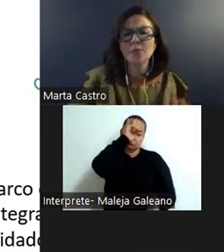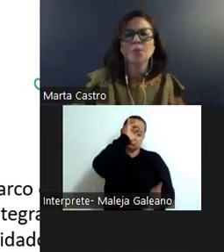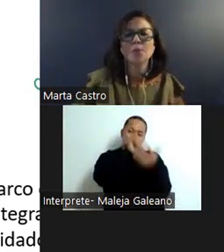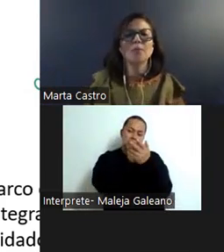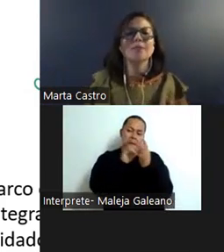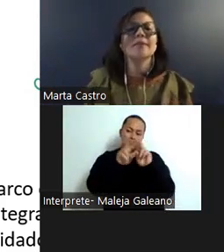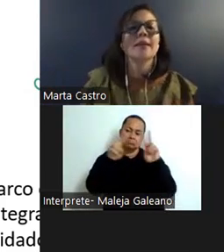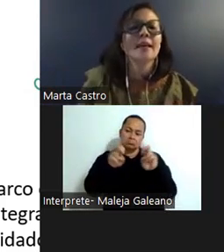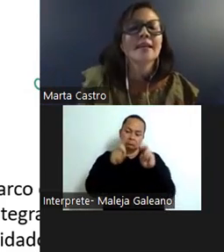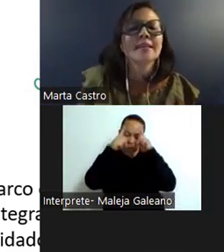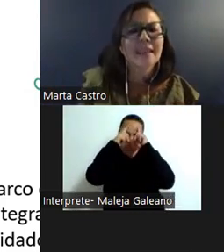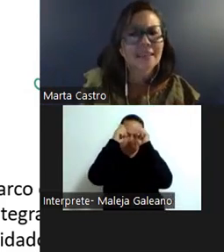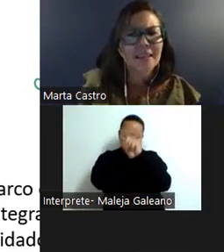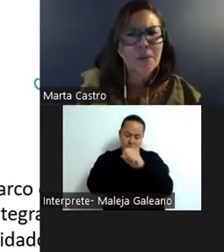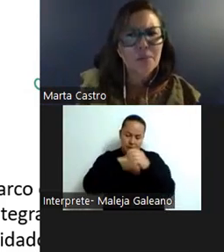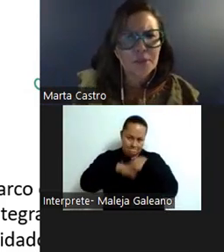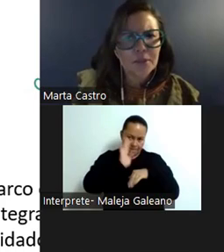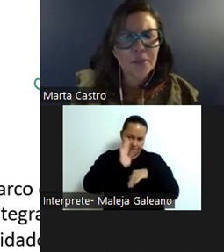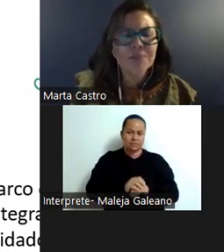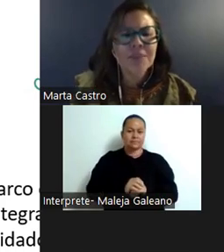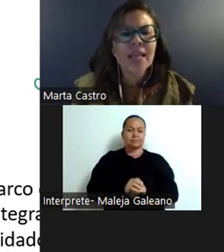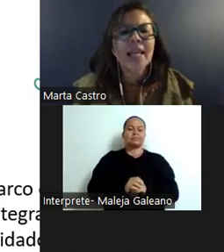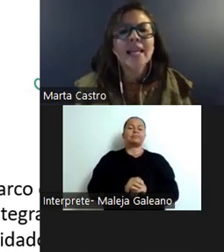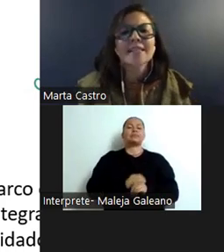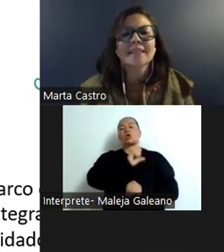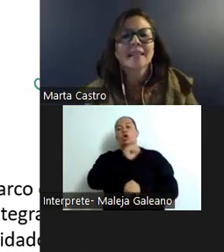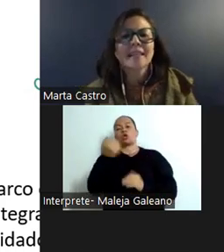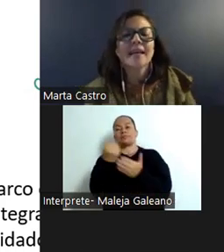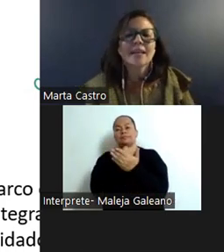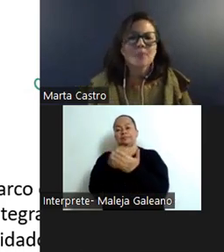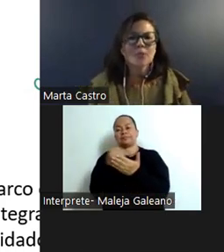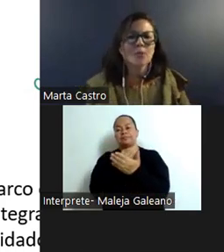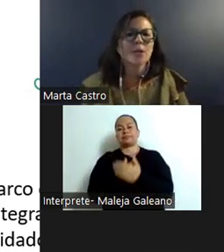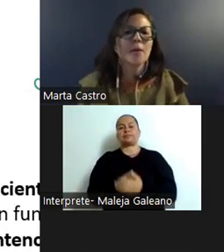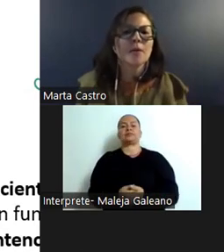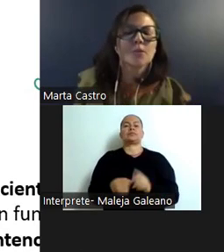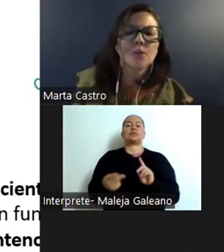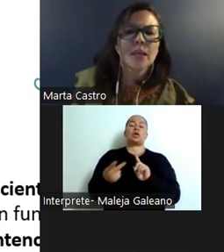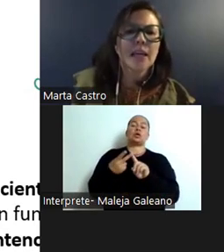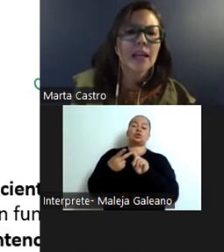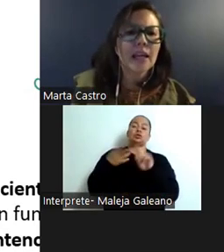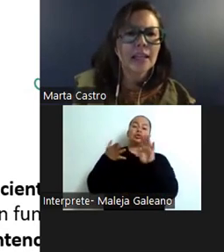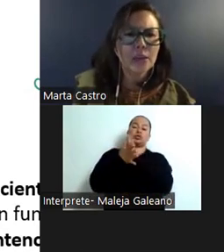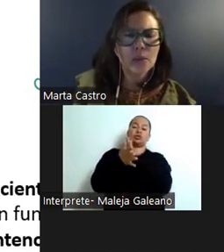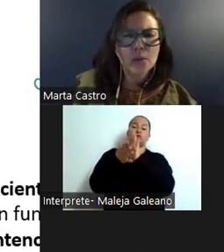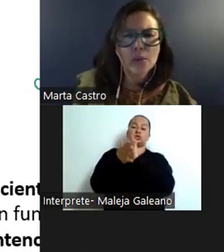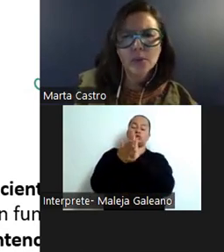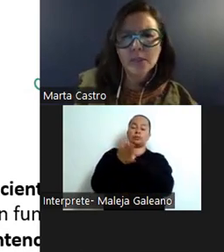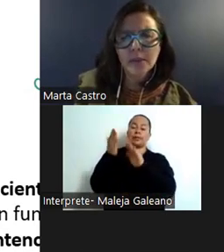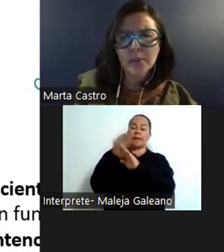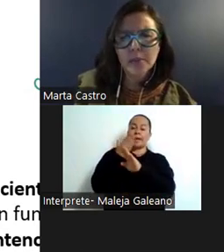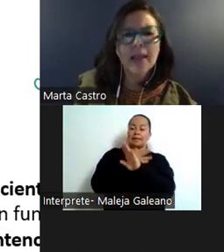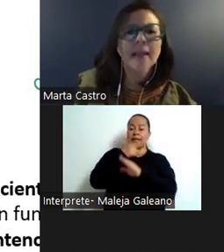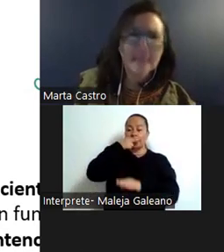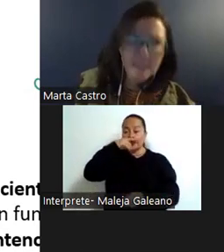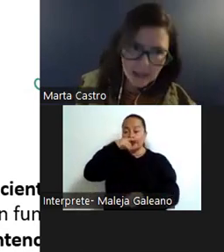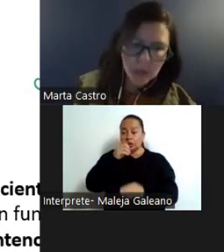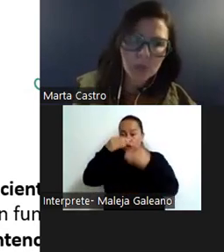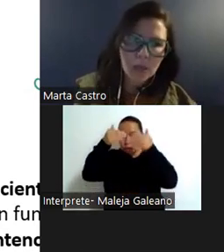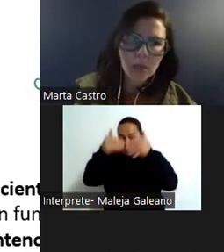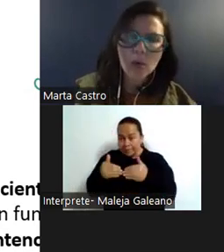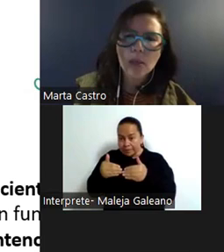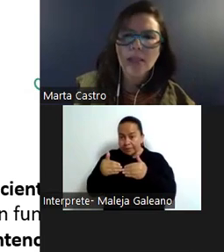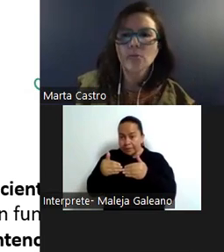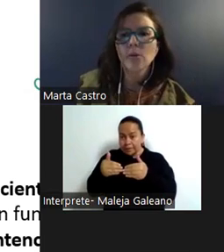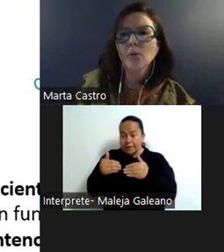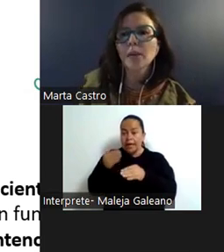cuestionarse un poco más siguiente diapositiva la sentencia que les mencionaba sobre el niño con discapacidad al que se le